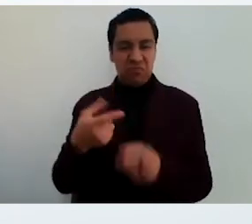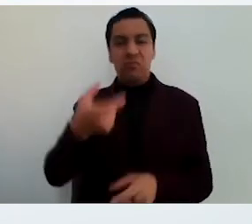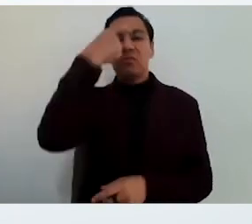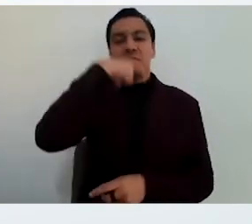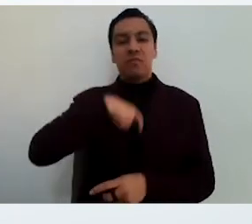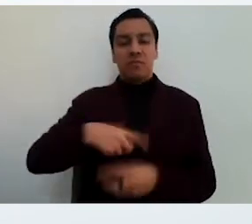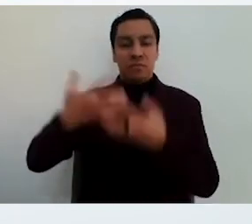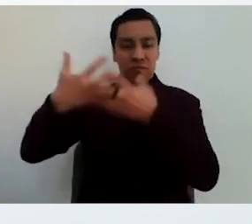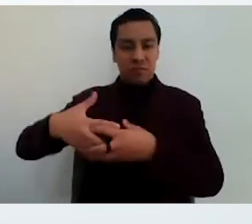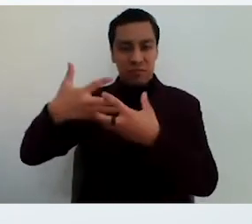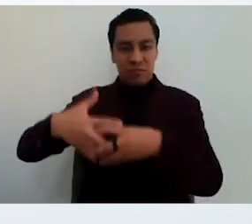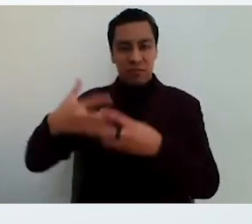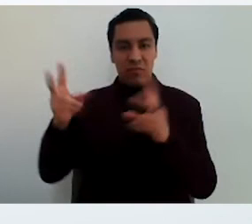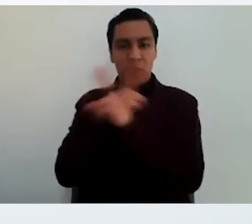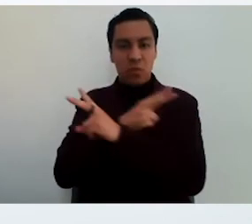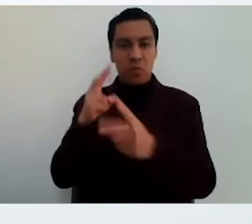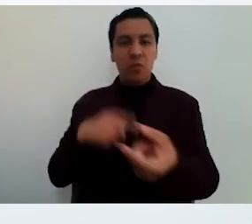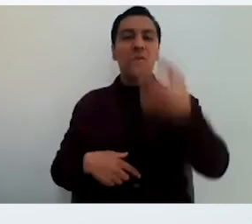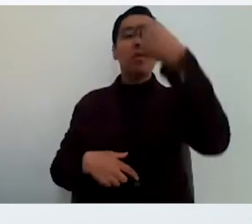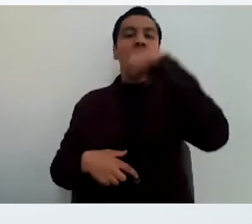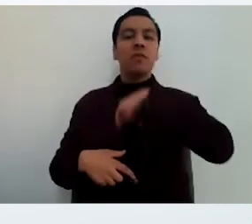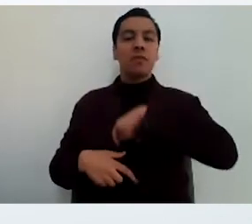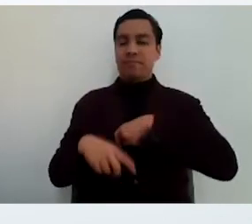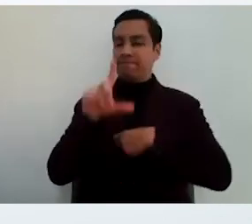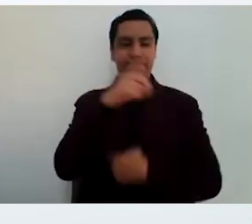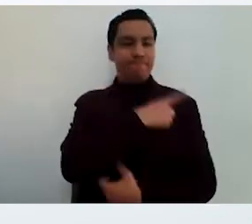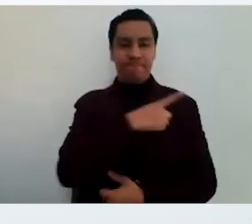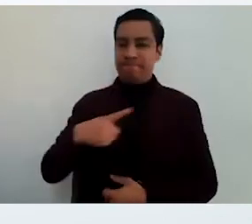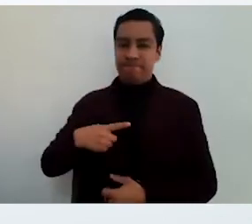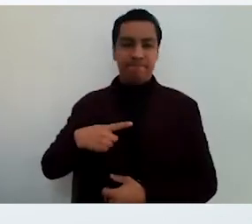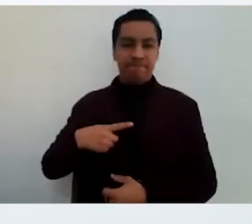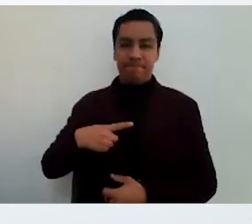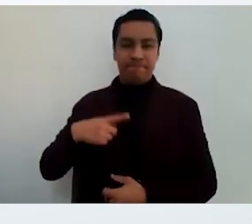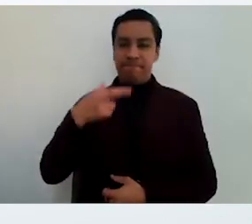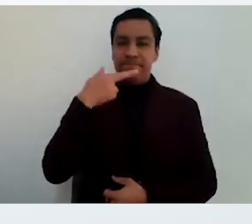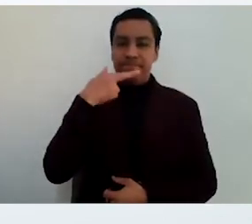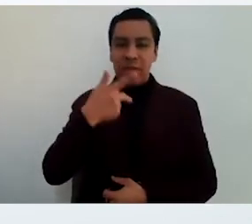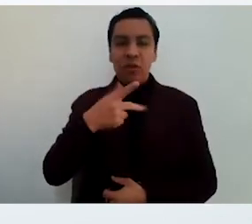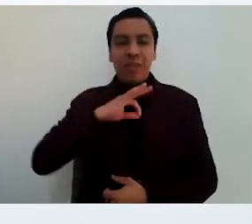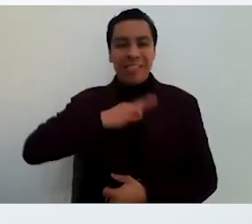a quienes llegaran a enfermar de manera grave, cuando lo que se debe de hacer es impedir la infección.